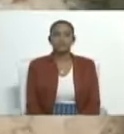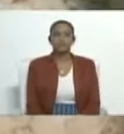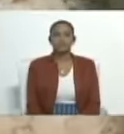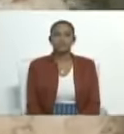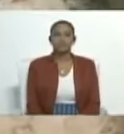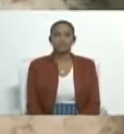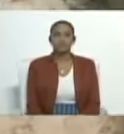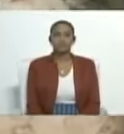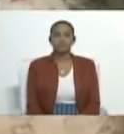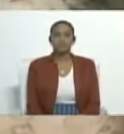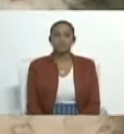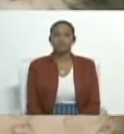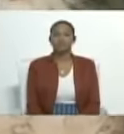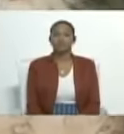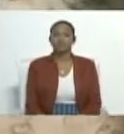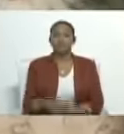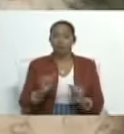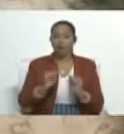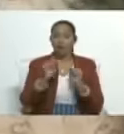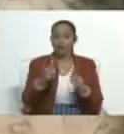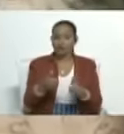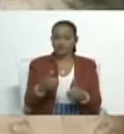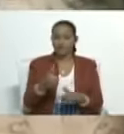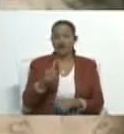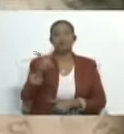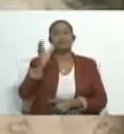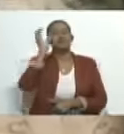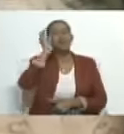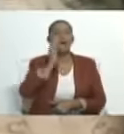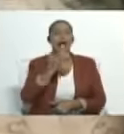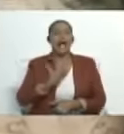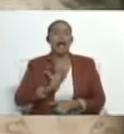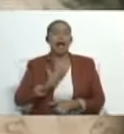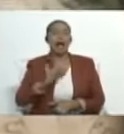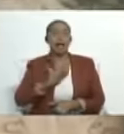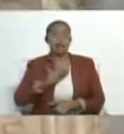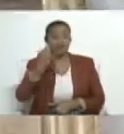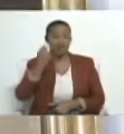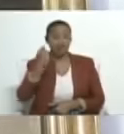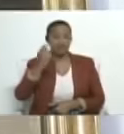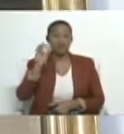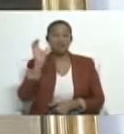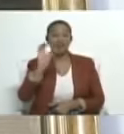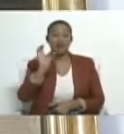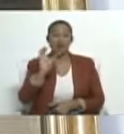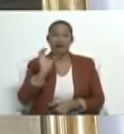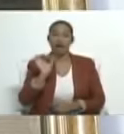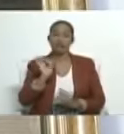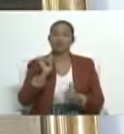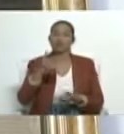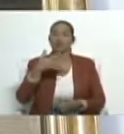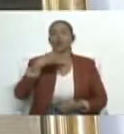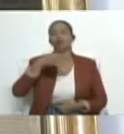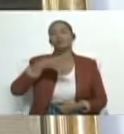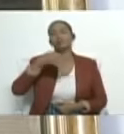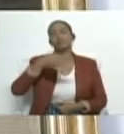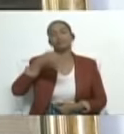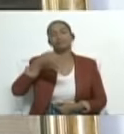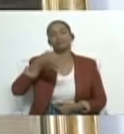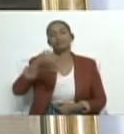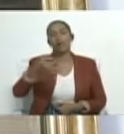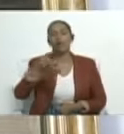momento la almirante en jefa Carmen Meléndez, alcaldesa de Caracas, se dispone también a realizar su intervención en